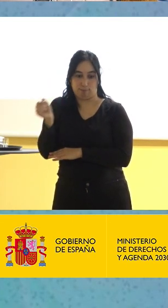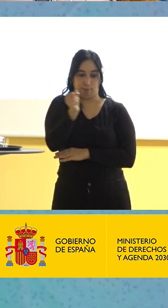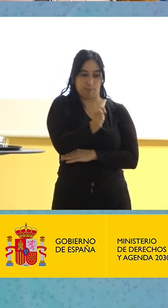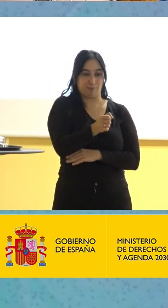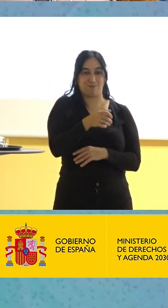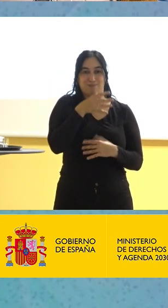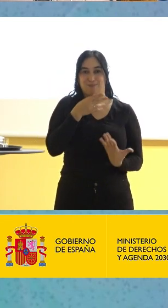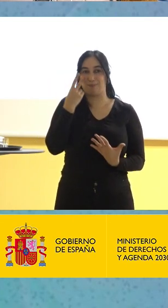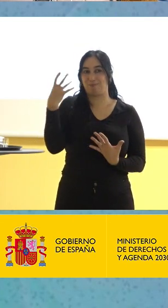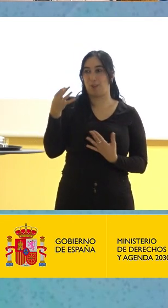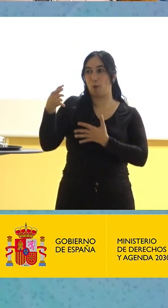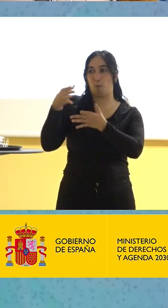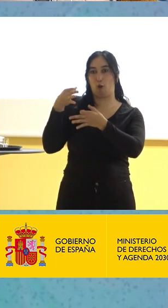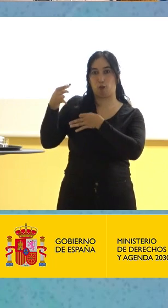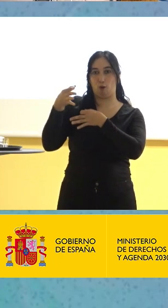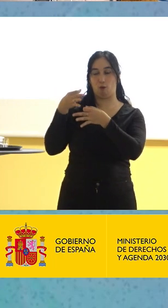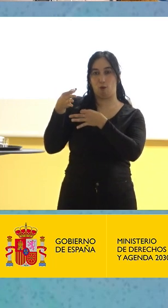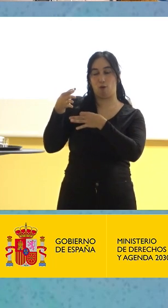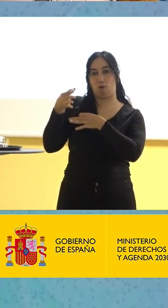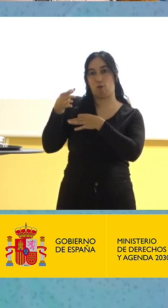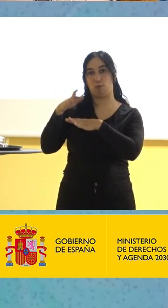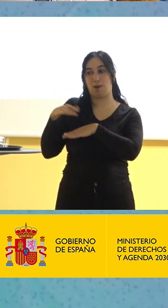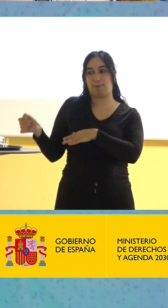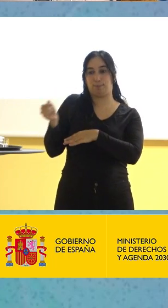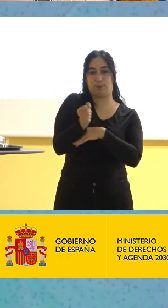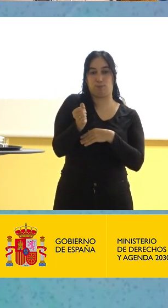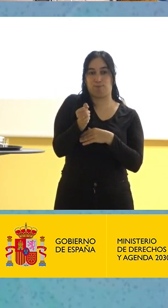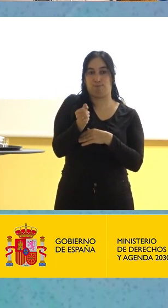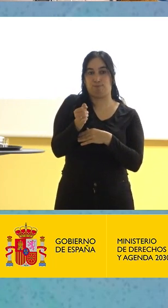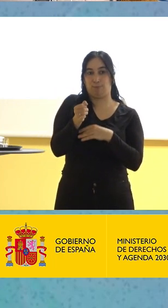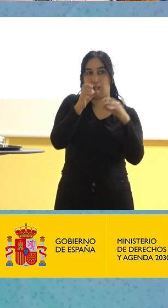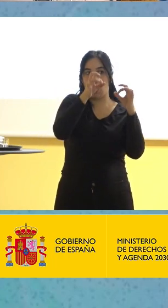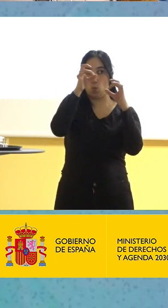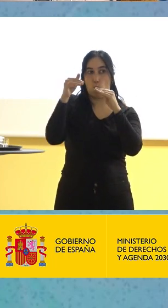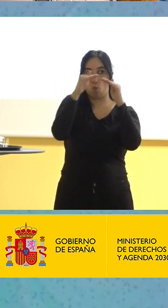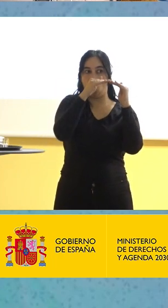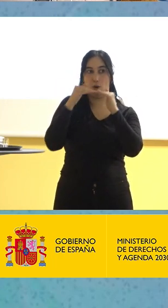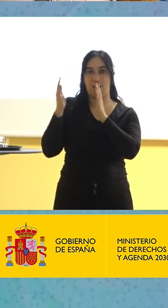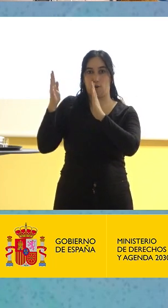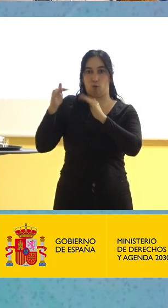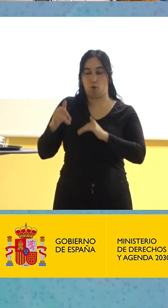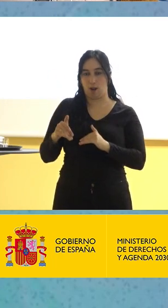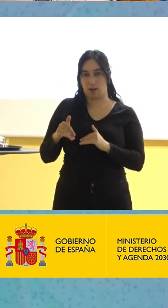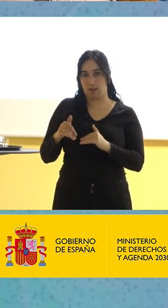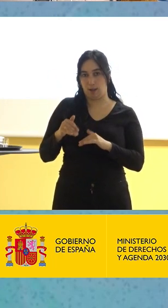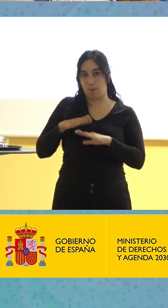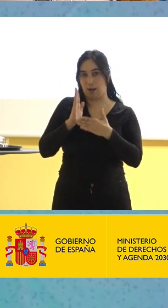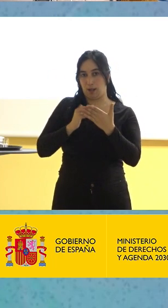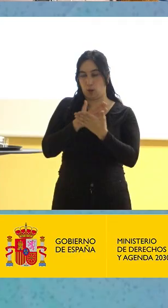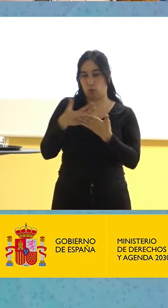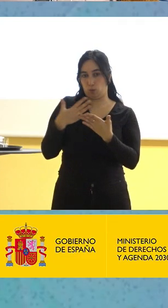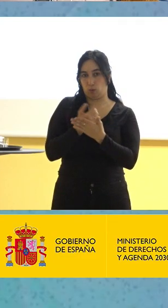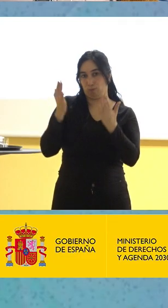se dispone de unos protocolos de derivación sistemática que sean homogéneos también para todas las